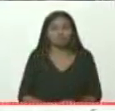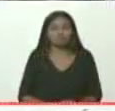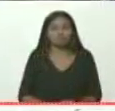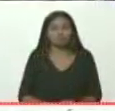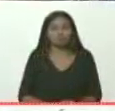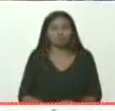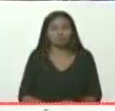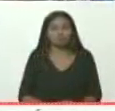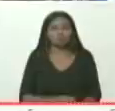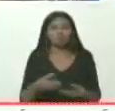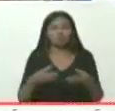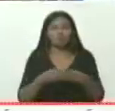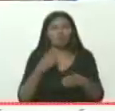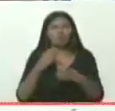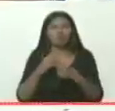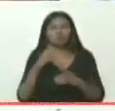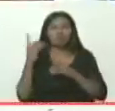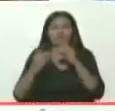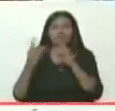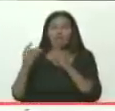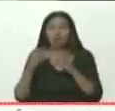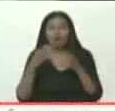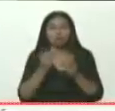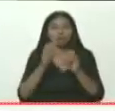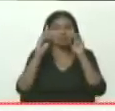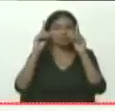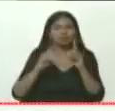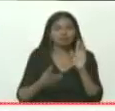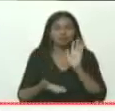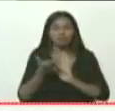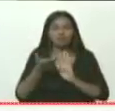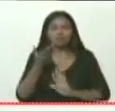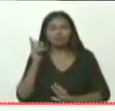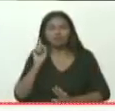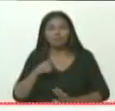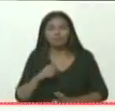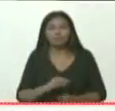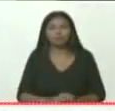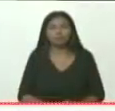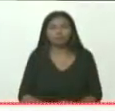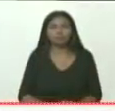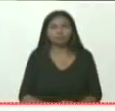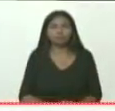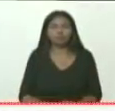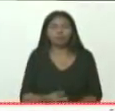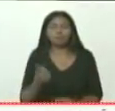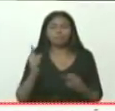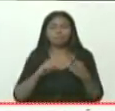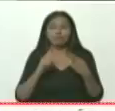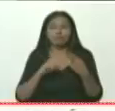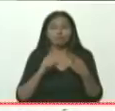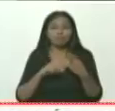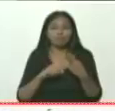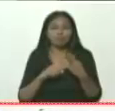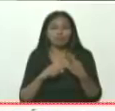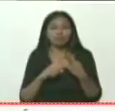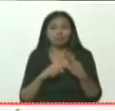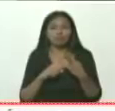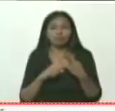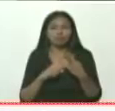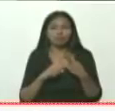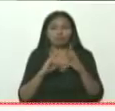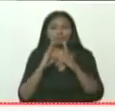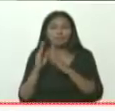Esa mesa de diálogo ha tomado decisiones importantes. En primer lugar, la